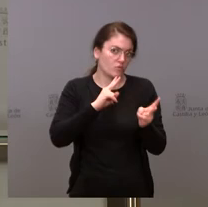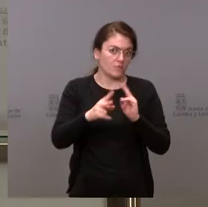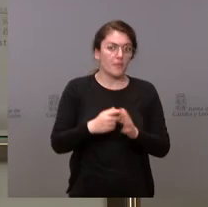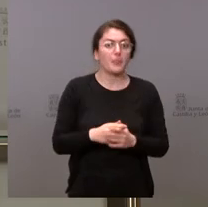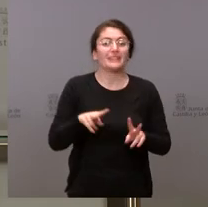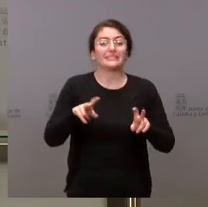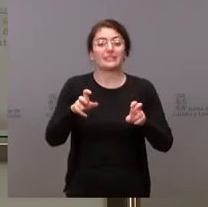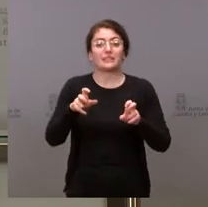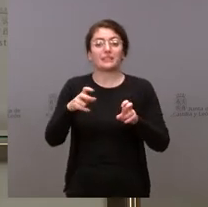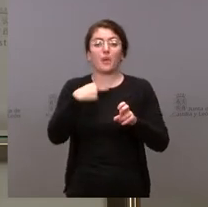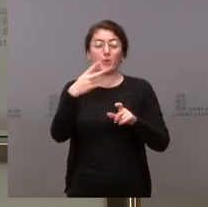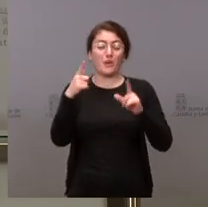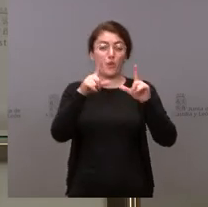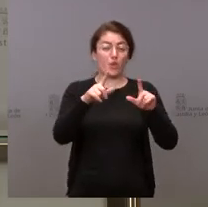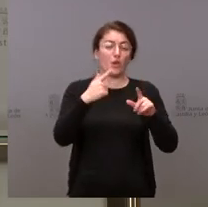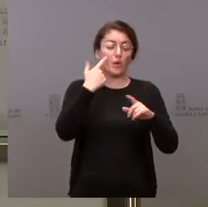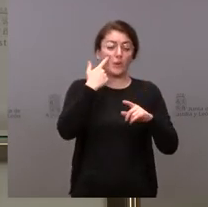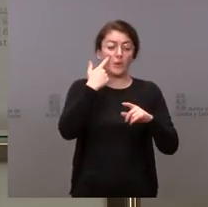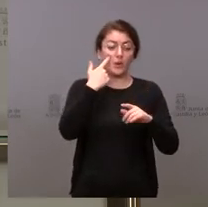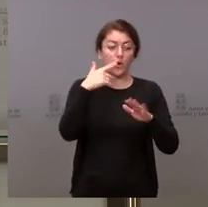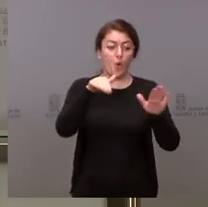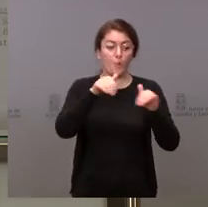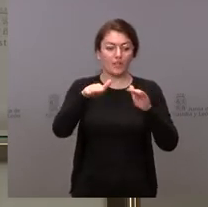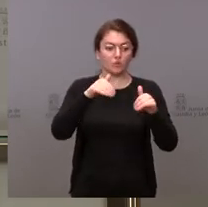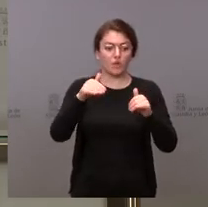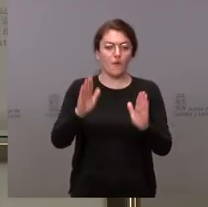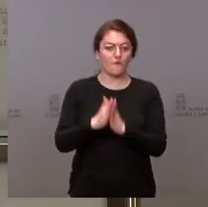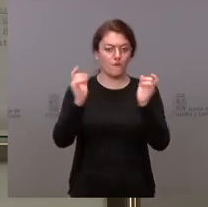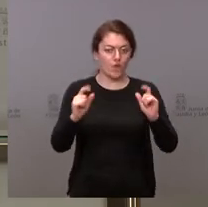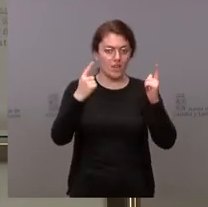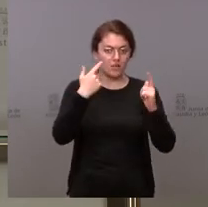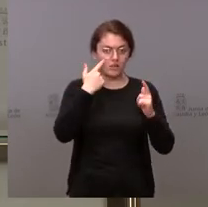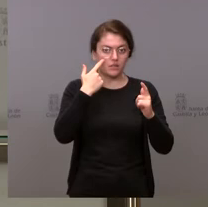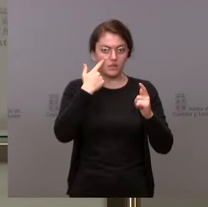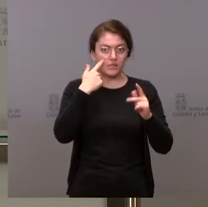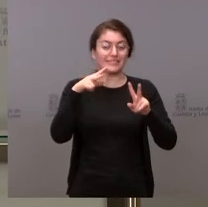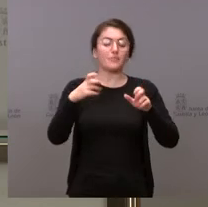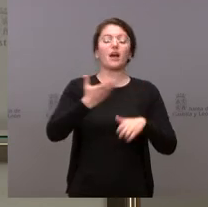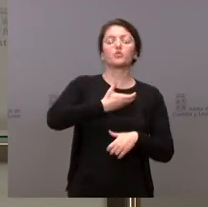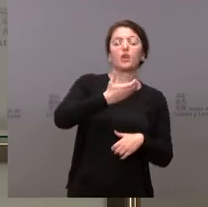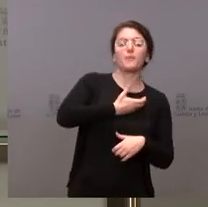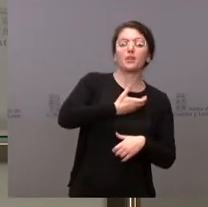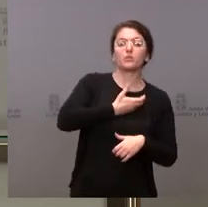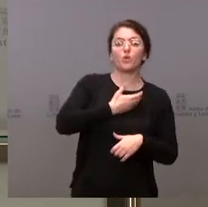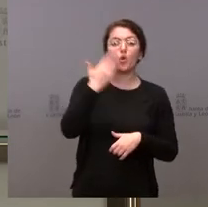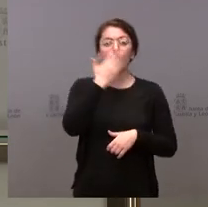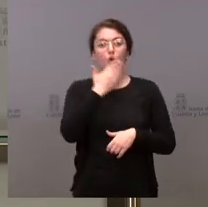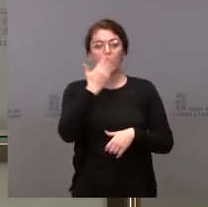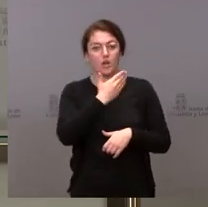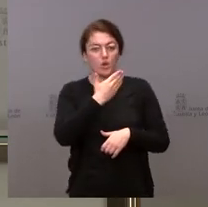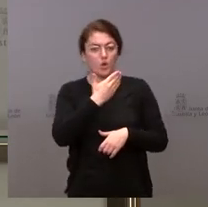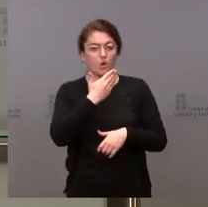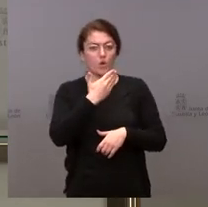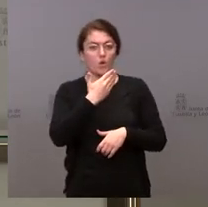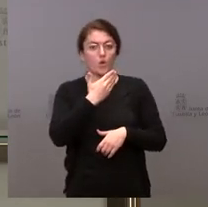de voz y la publicación ayuntamientos y los colegios y los centros escolares la fuerza gratuita dice para